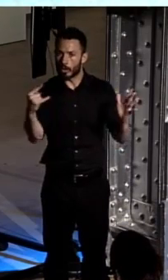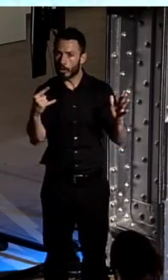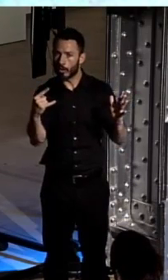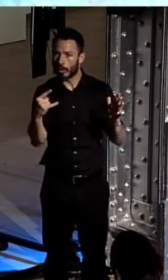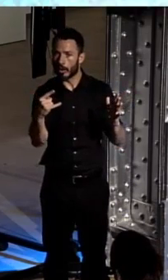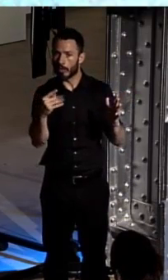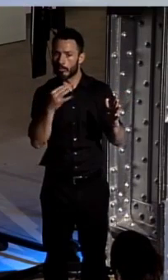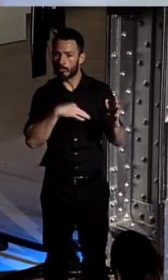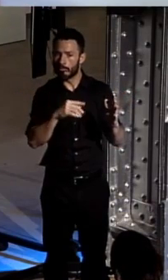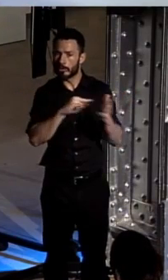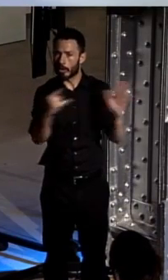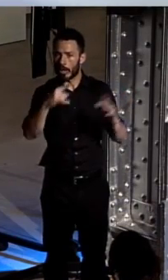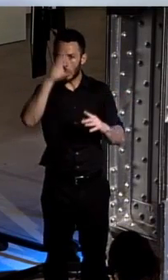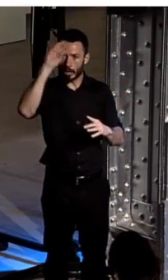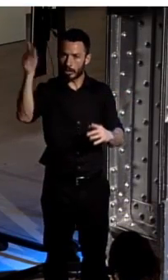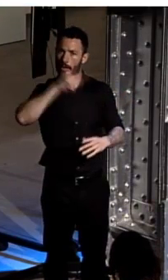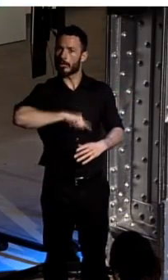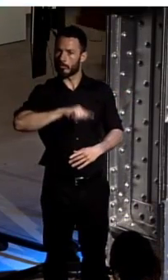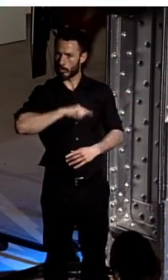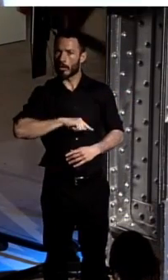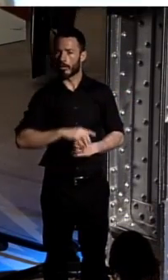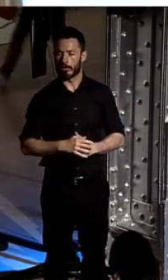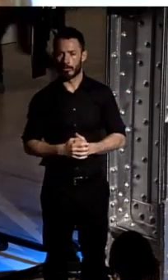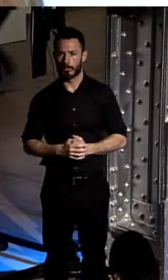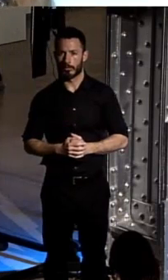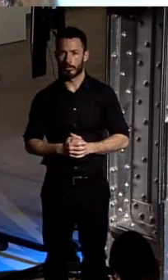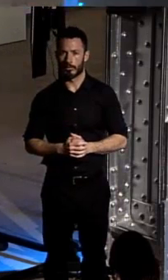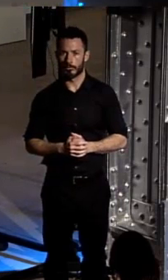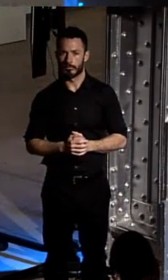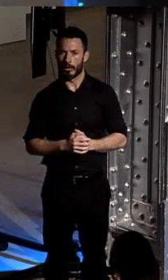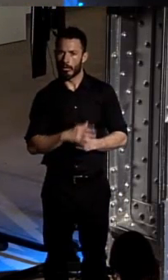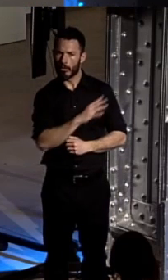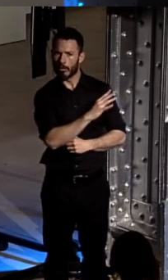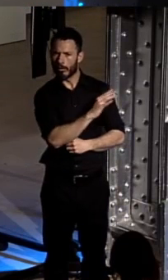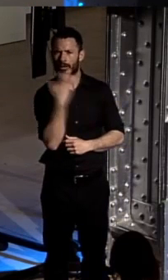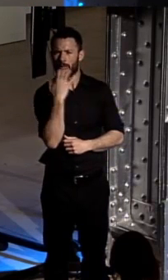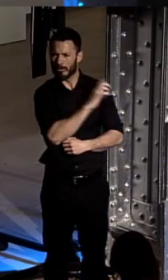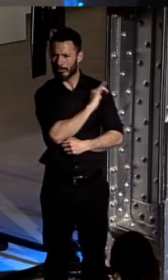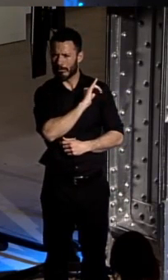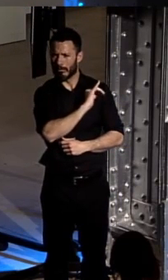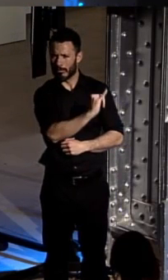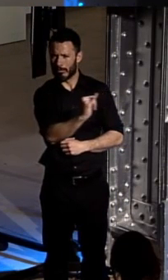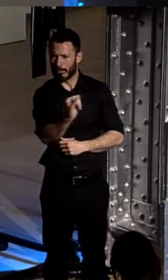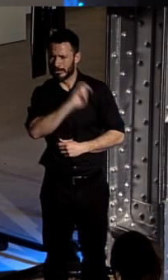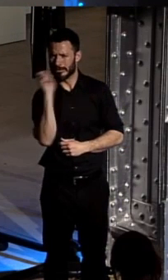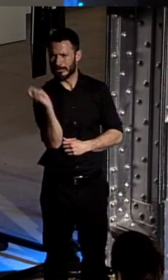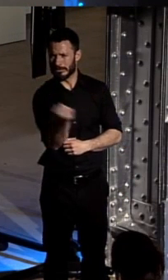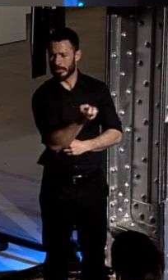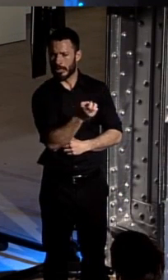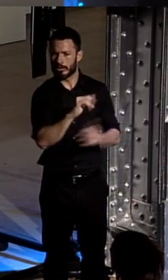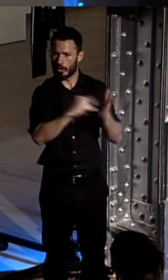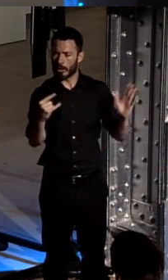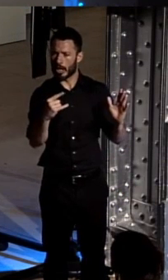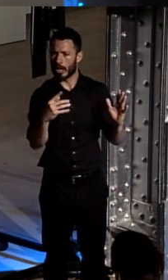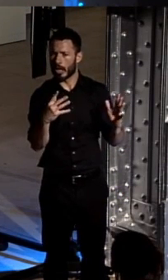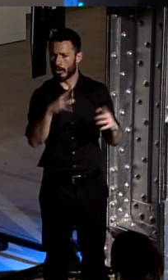que sea inteligente emocionalmente. Y de hecho ya hay muchos ejemplos de tecnología que tiene inteligencia emocional. Voy